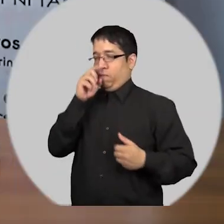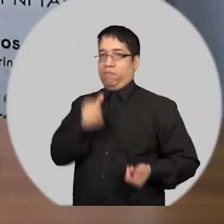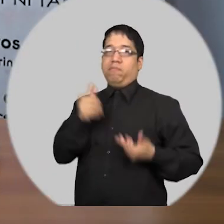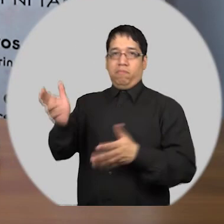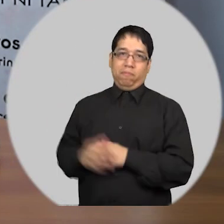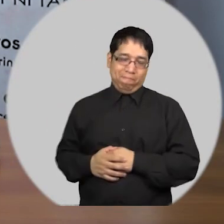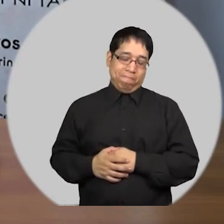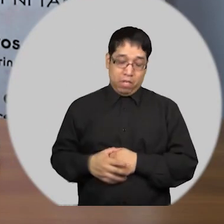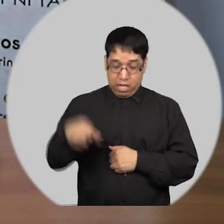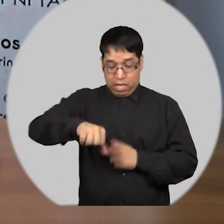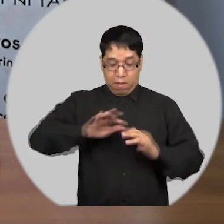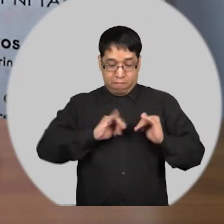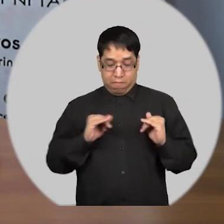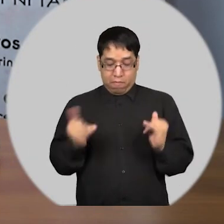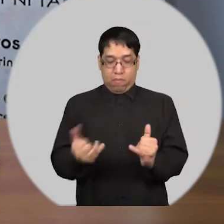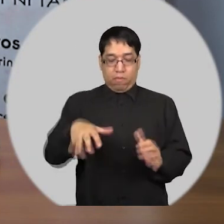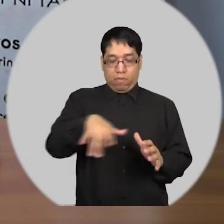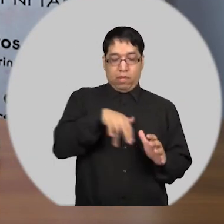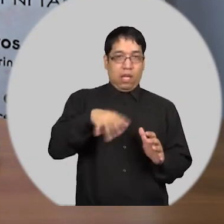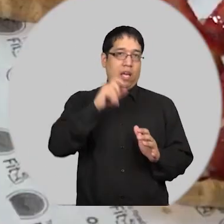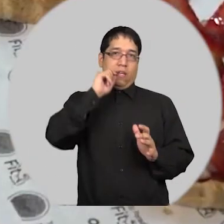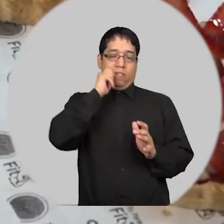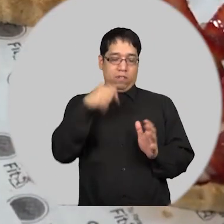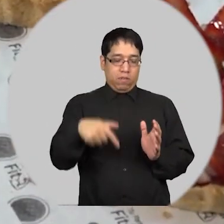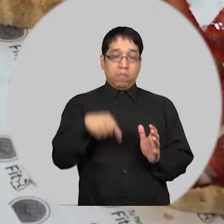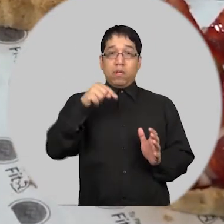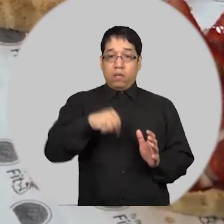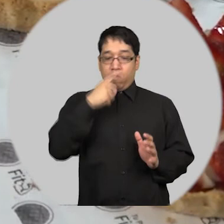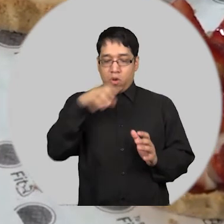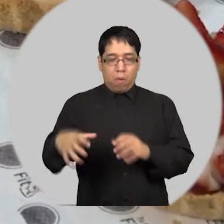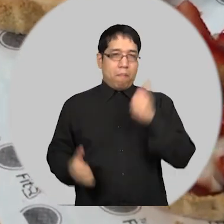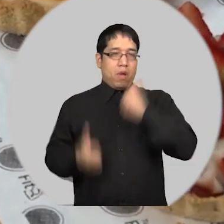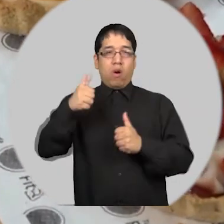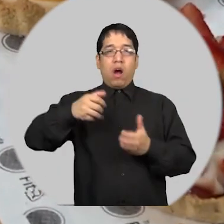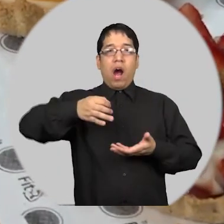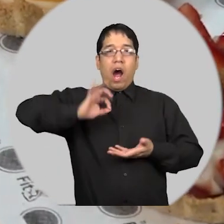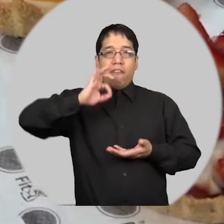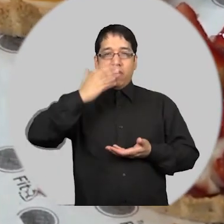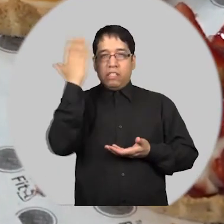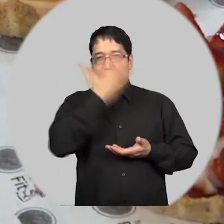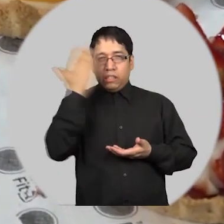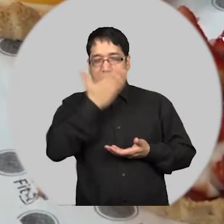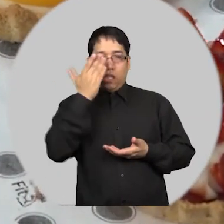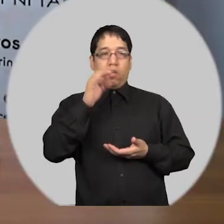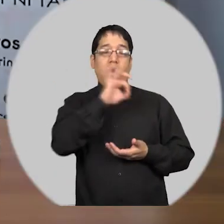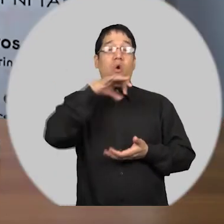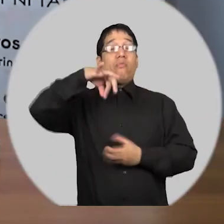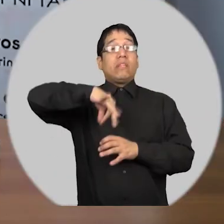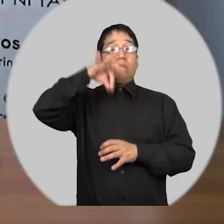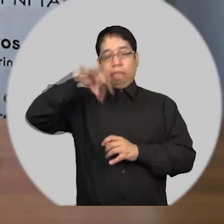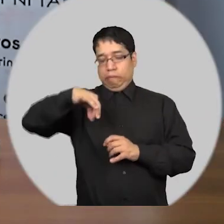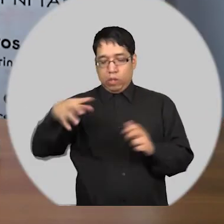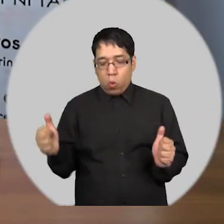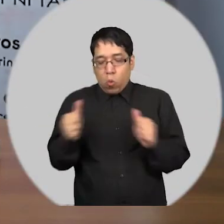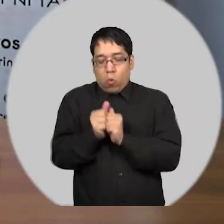quedan nuestras tartaletas riquísimas. Yo te recomiendo que puedas acompañar con un café negro, café cortado o un té,